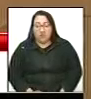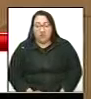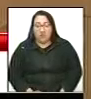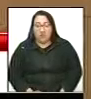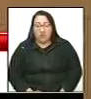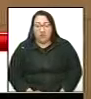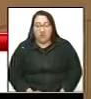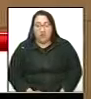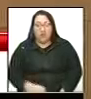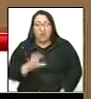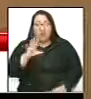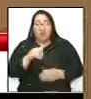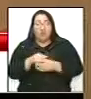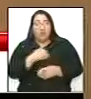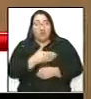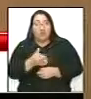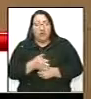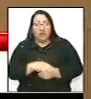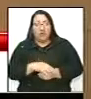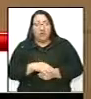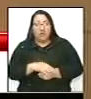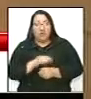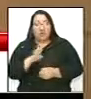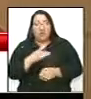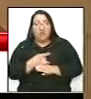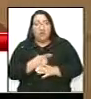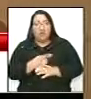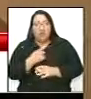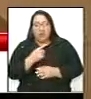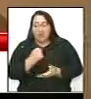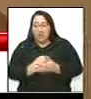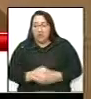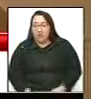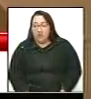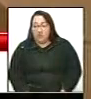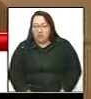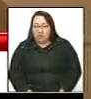Con 5 votos a favor. 4 en contra. Está aprobado.